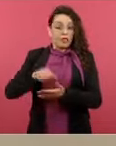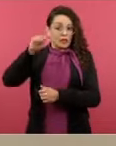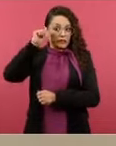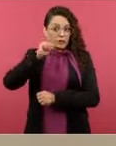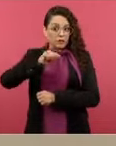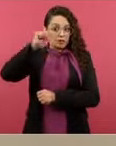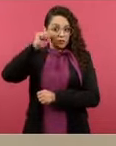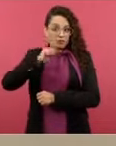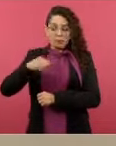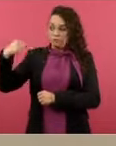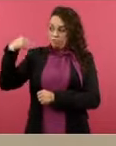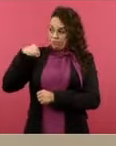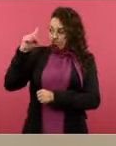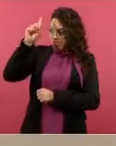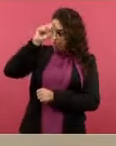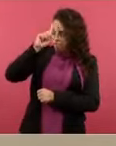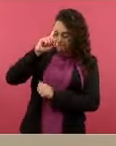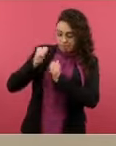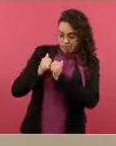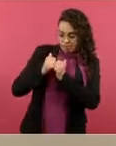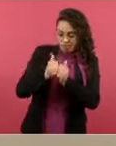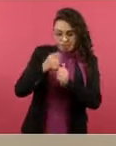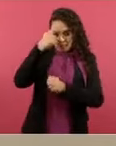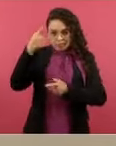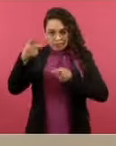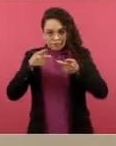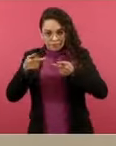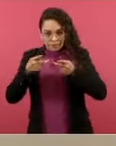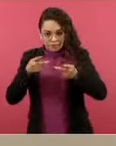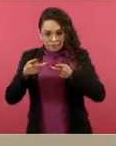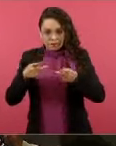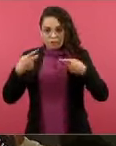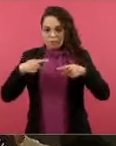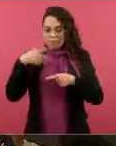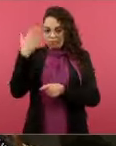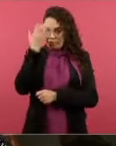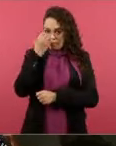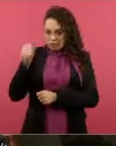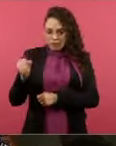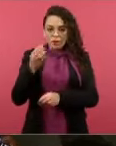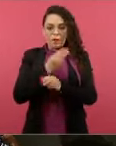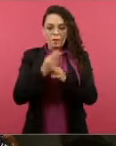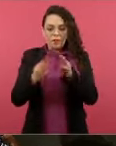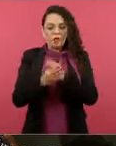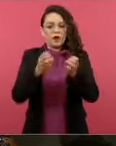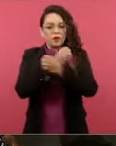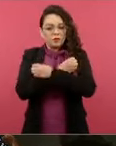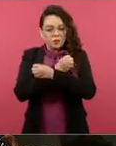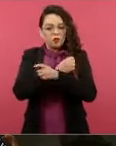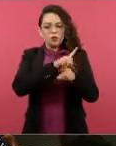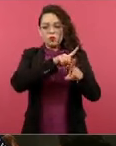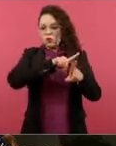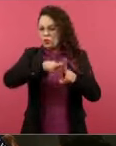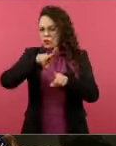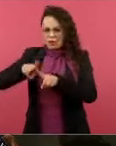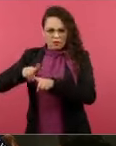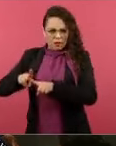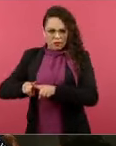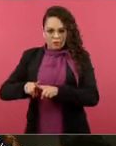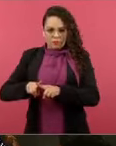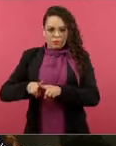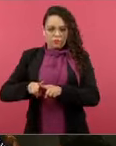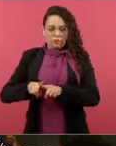por especialistas, tanto de la Dirección General de Materiales Educativos como de otros ámbitos. Me